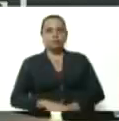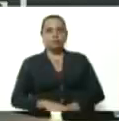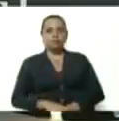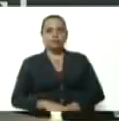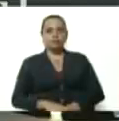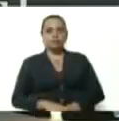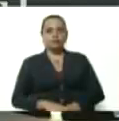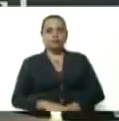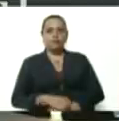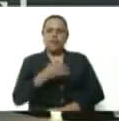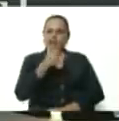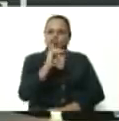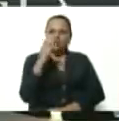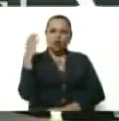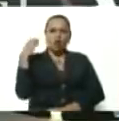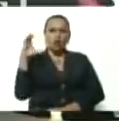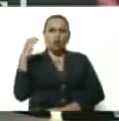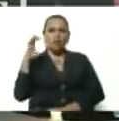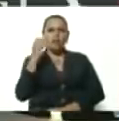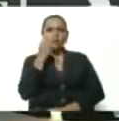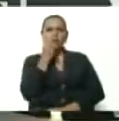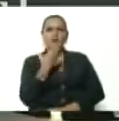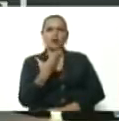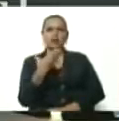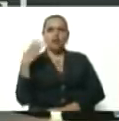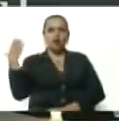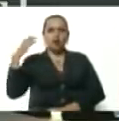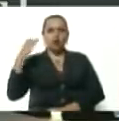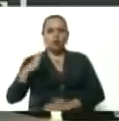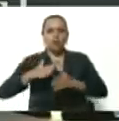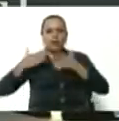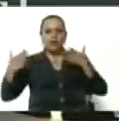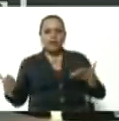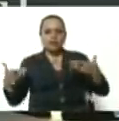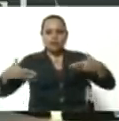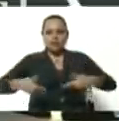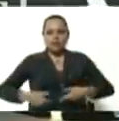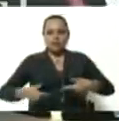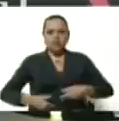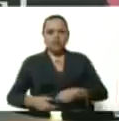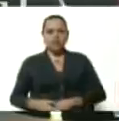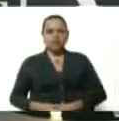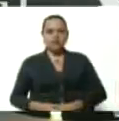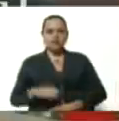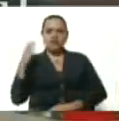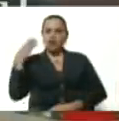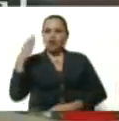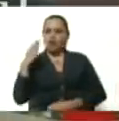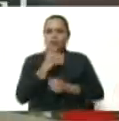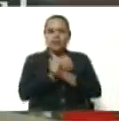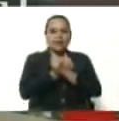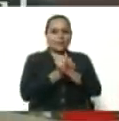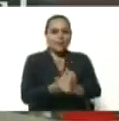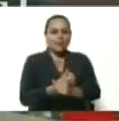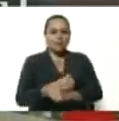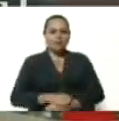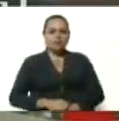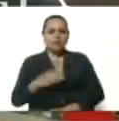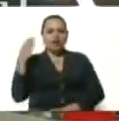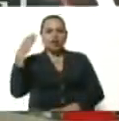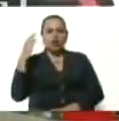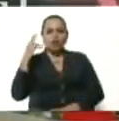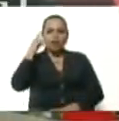hay una Colombia buena, una Colombia grande, una Colombia de lucha, una Colombia que amamos, una Colombia de